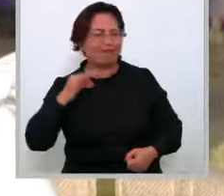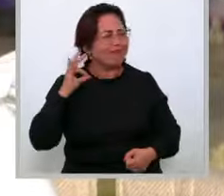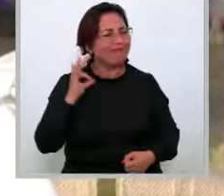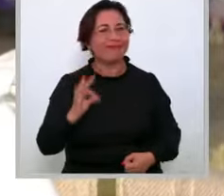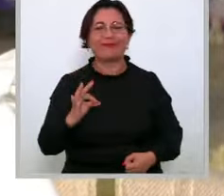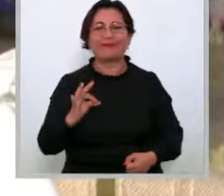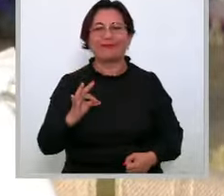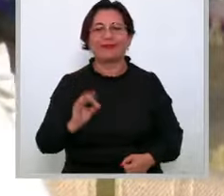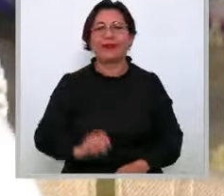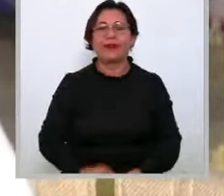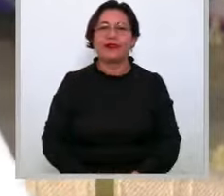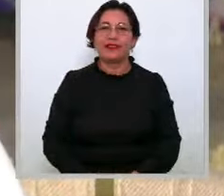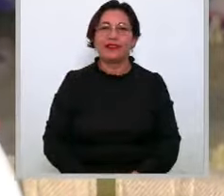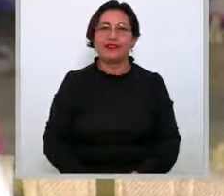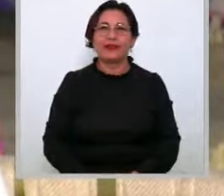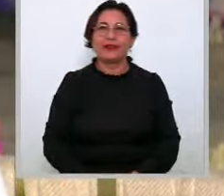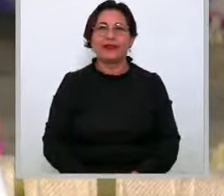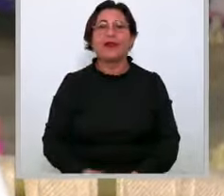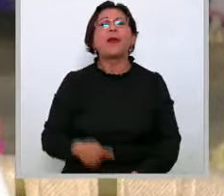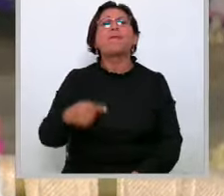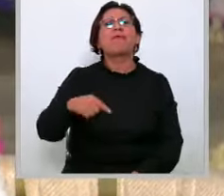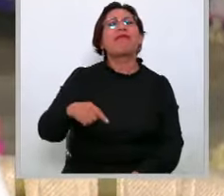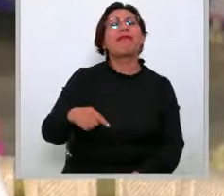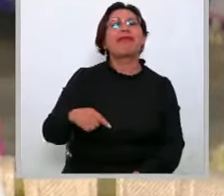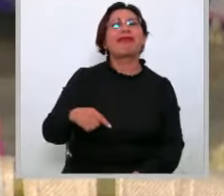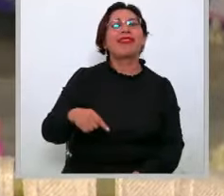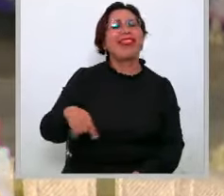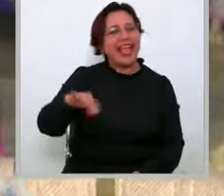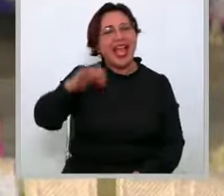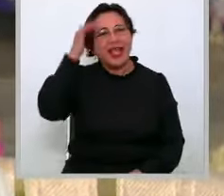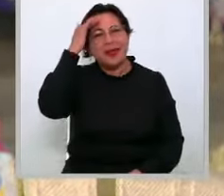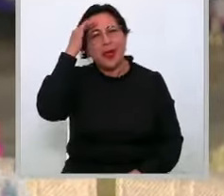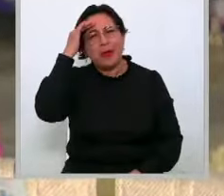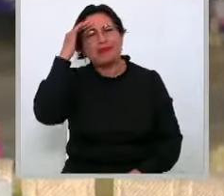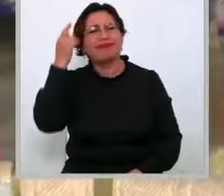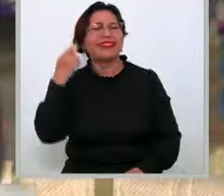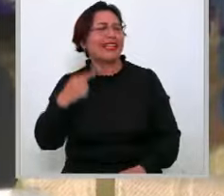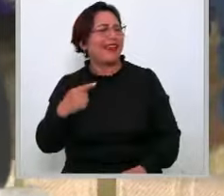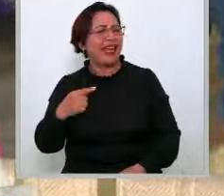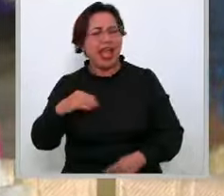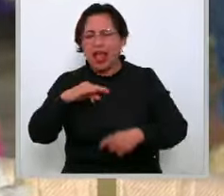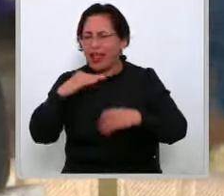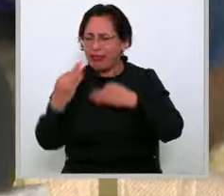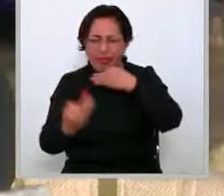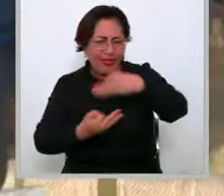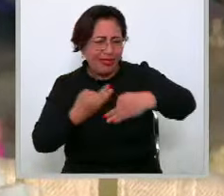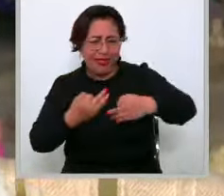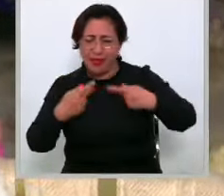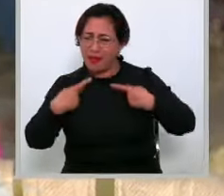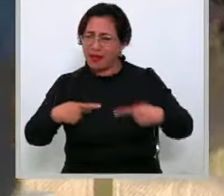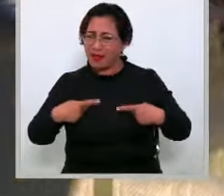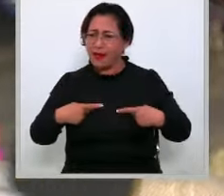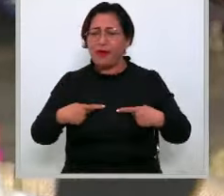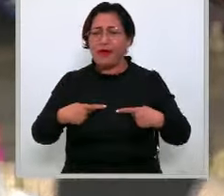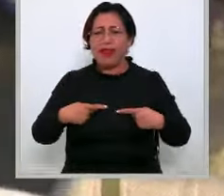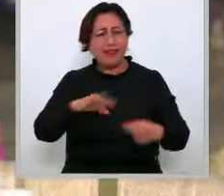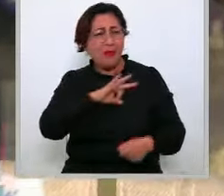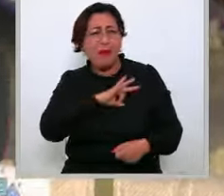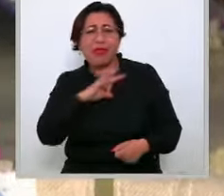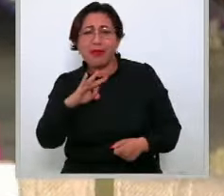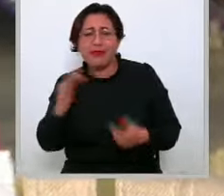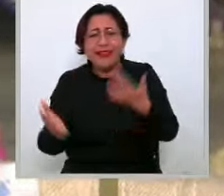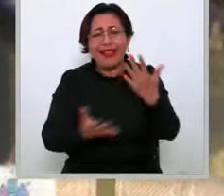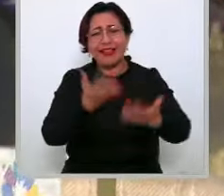Igual, directora, nosotros sabemos que esta realmente es una tarea que tenemos que fomentar en casa y que de alguna otra forma también